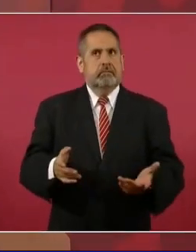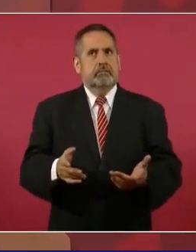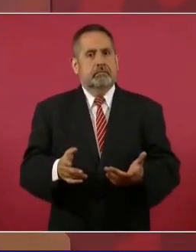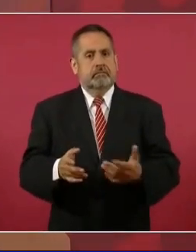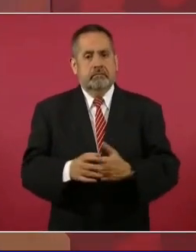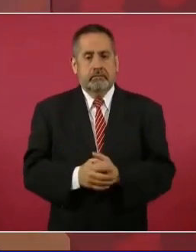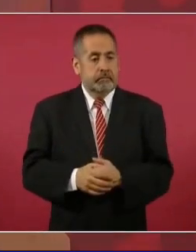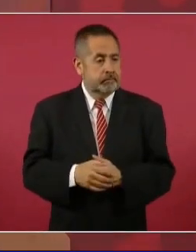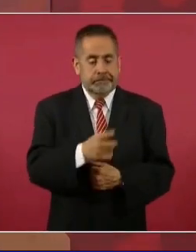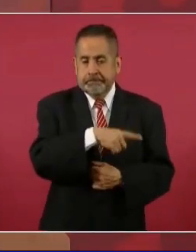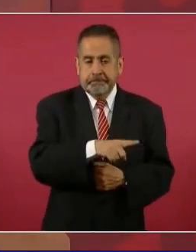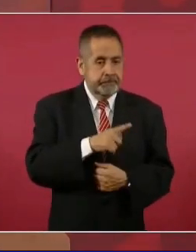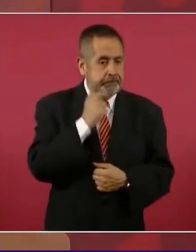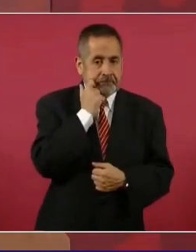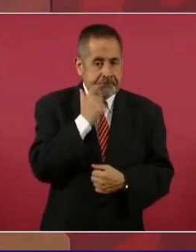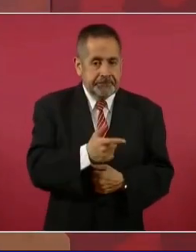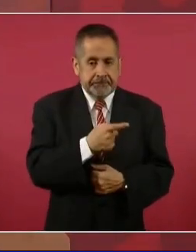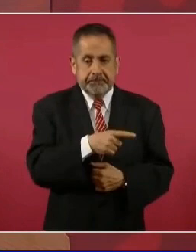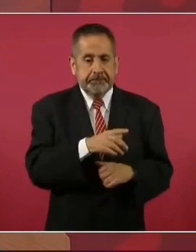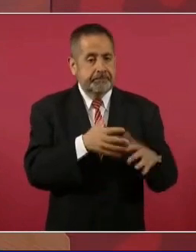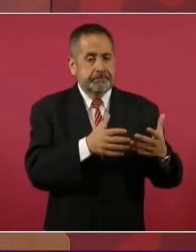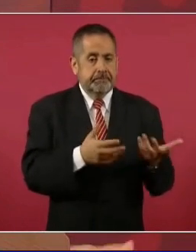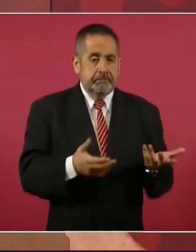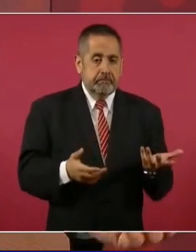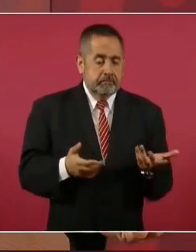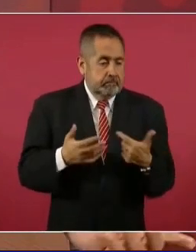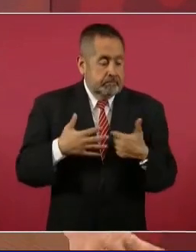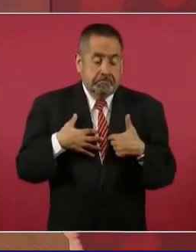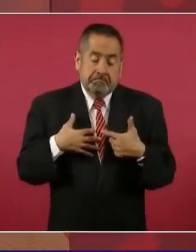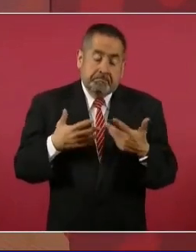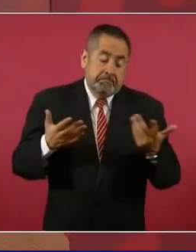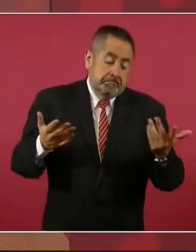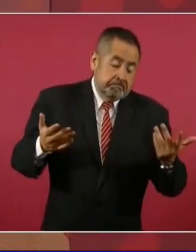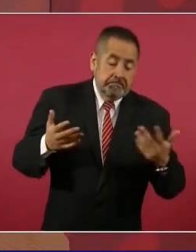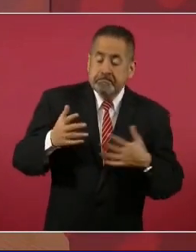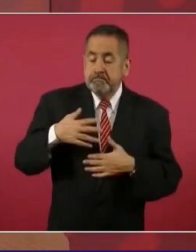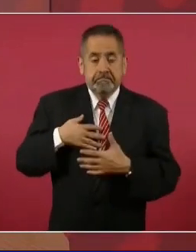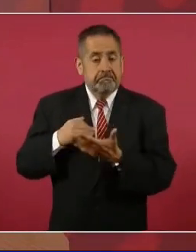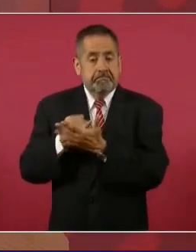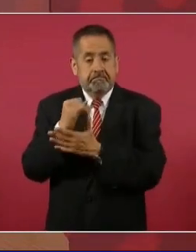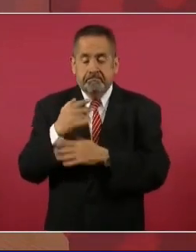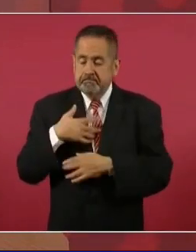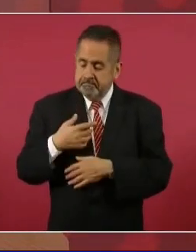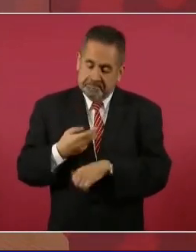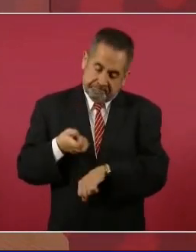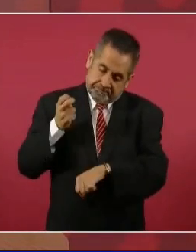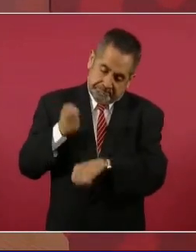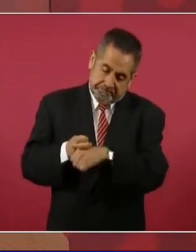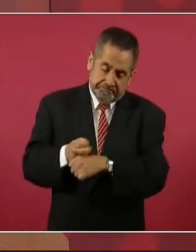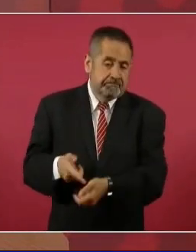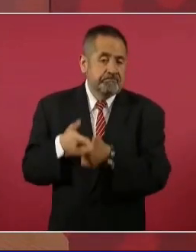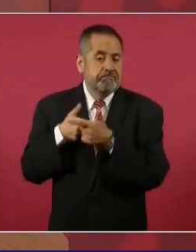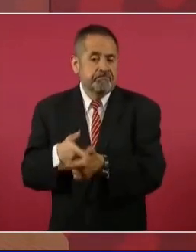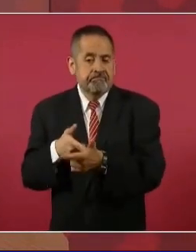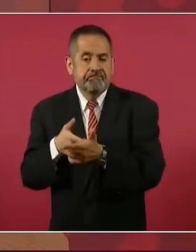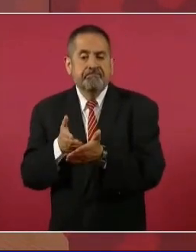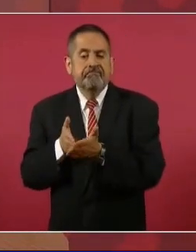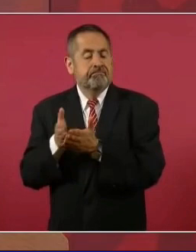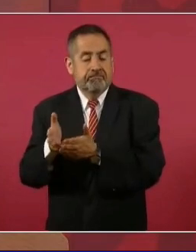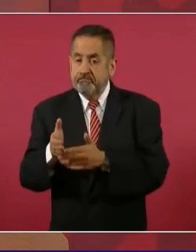Y no quieren, nada más que nosotros pues somos muy perseverantes.